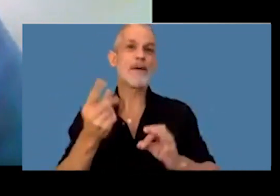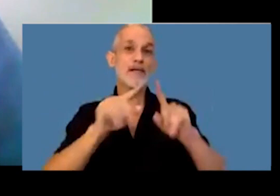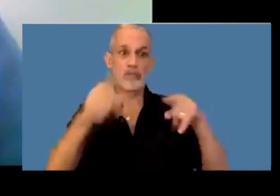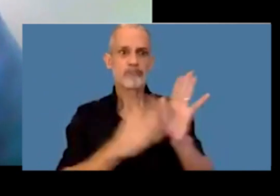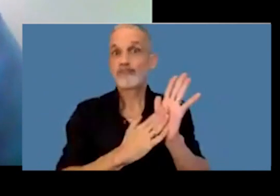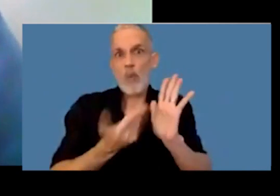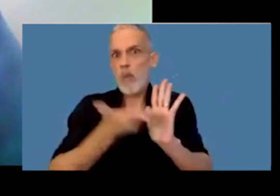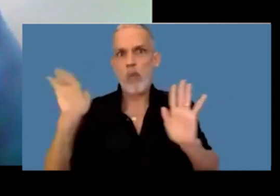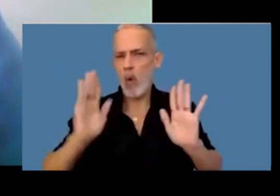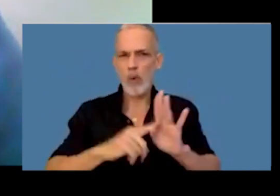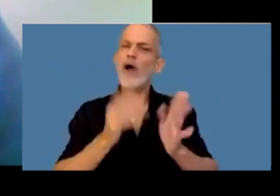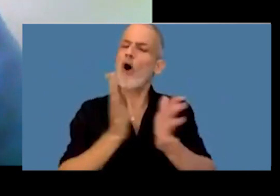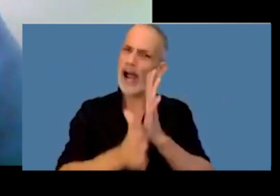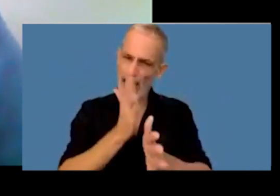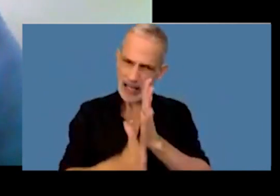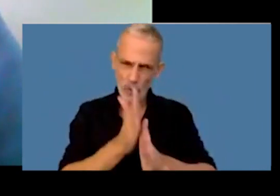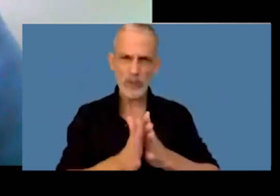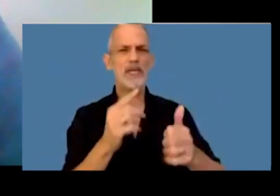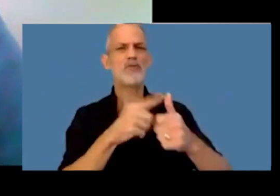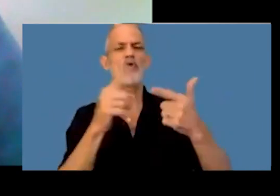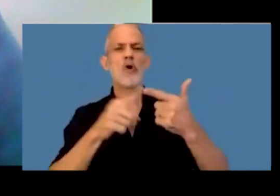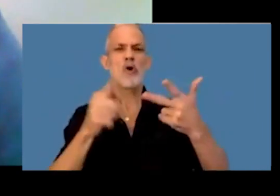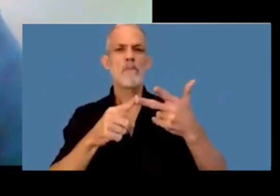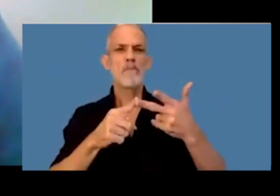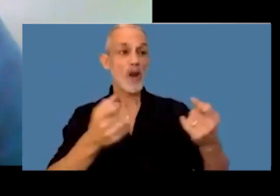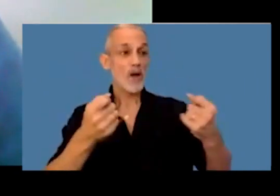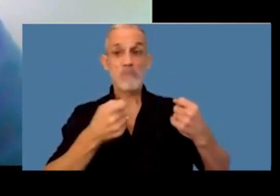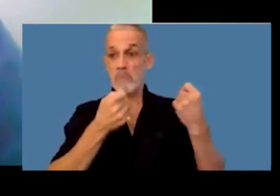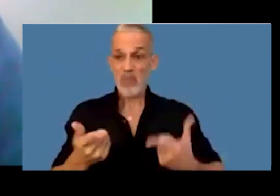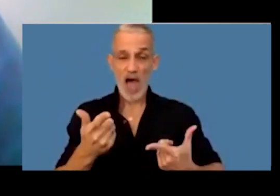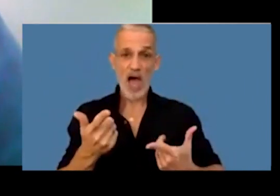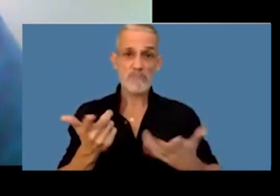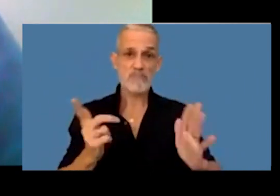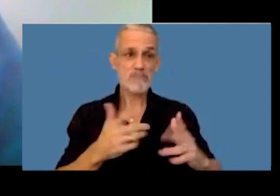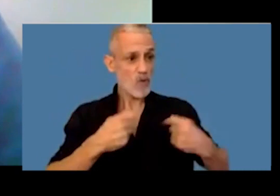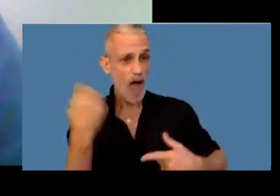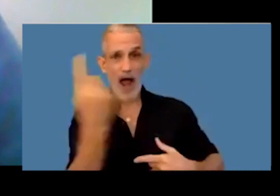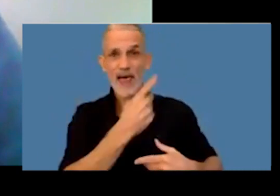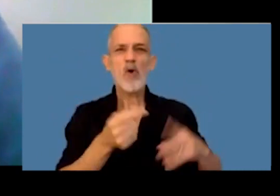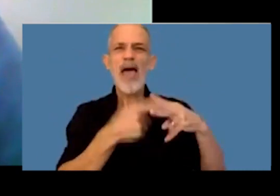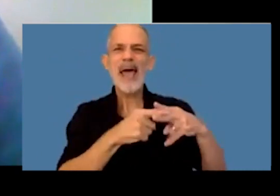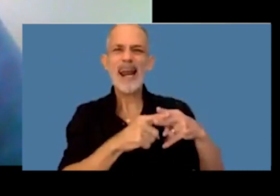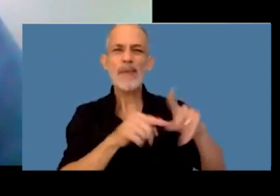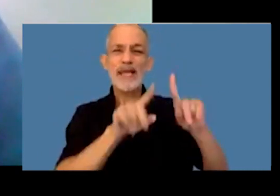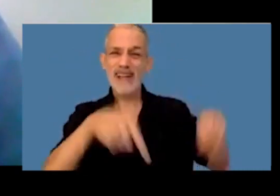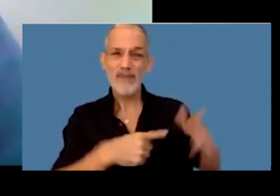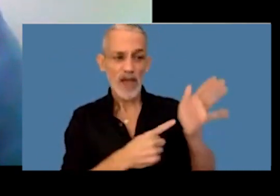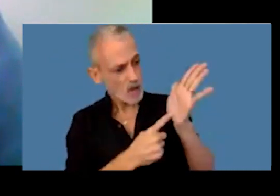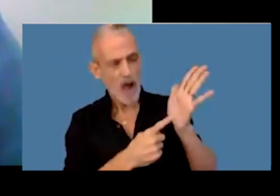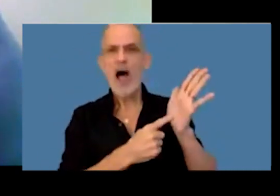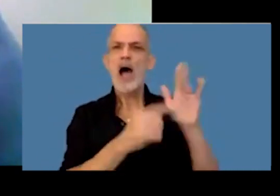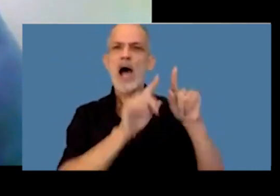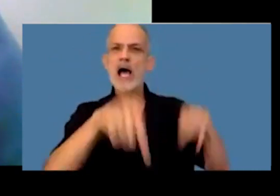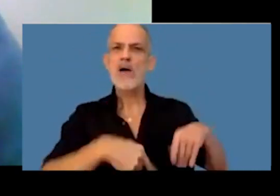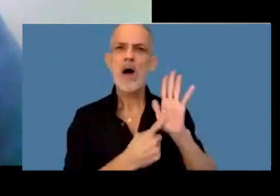público, que es gratuito, que nos permite justamente como herramienta ingresar a